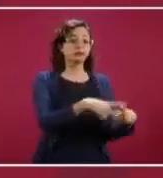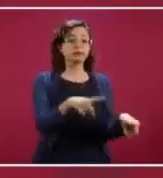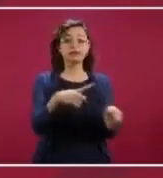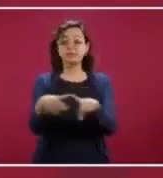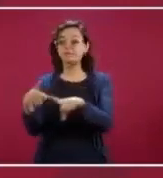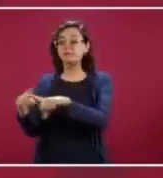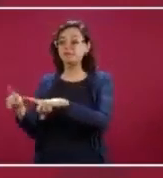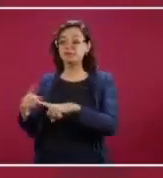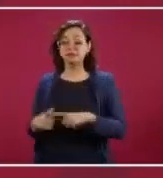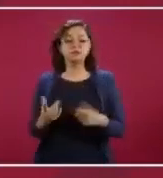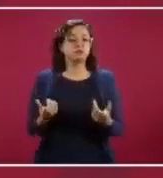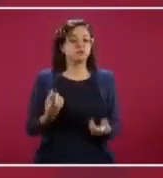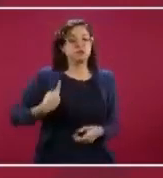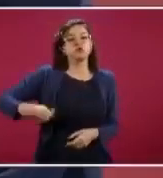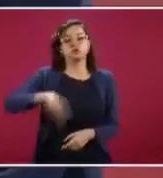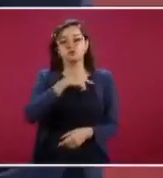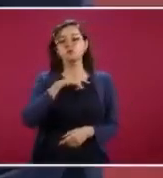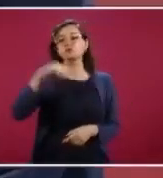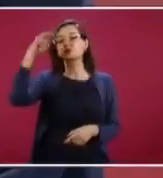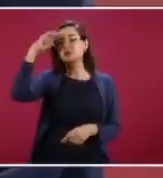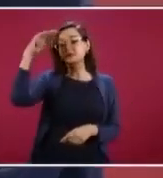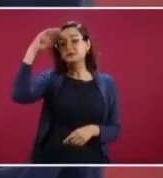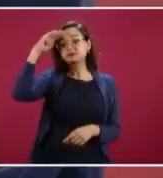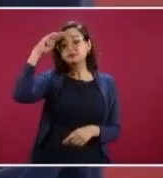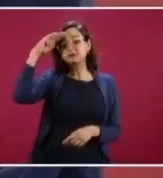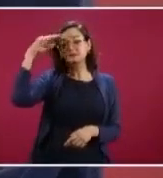consideramos que